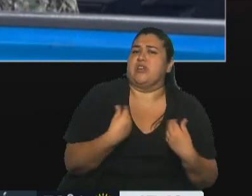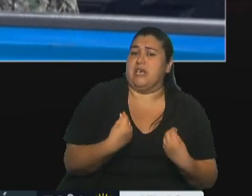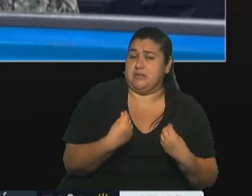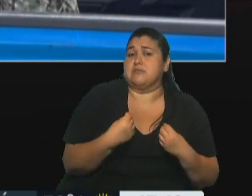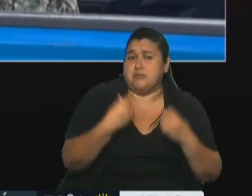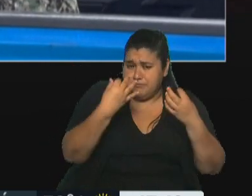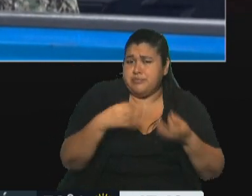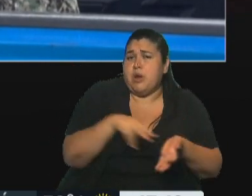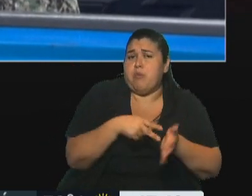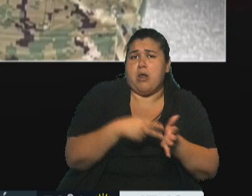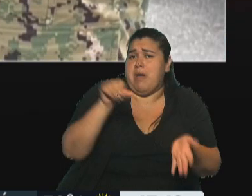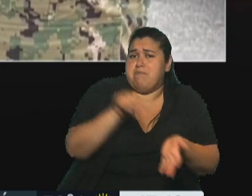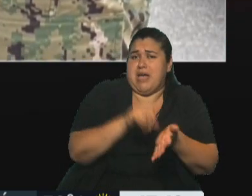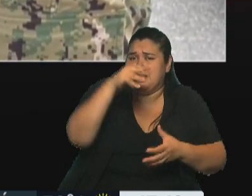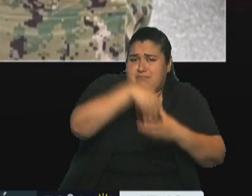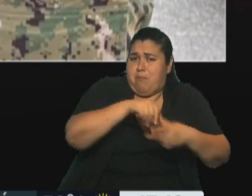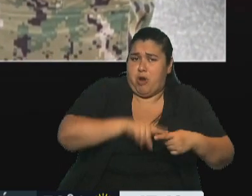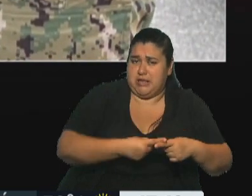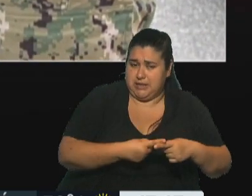primero, que Ecuador